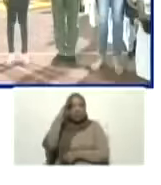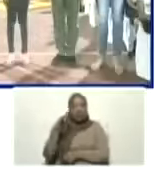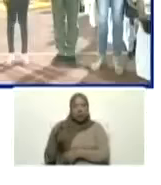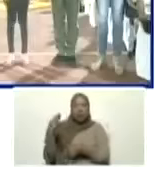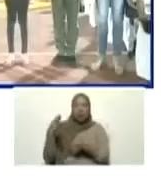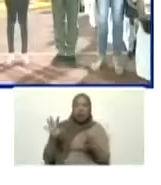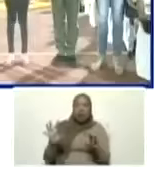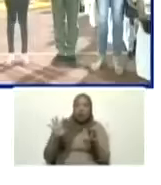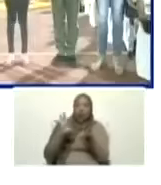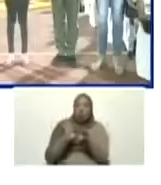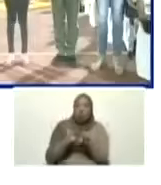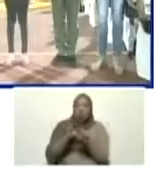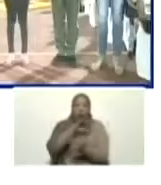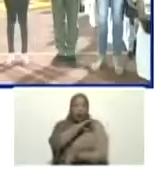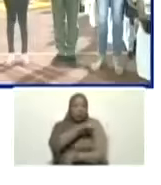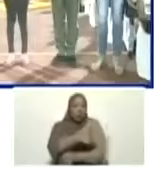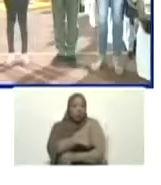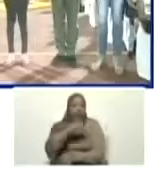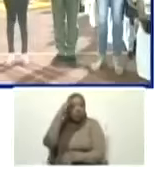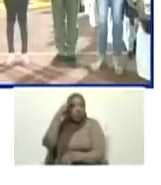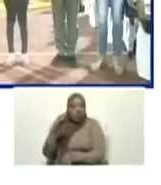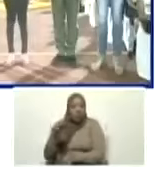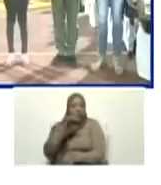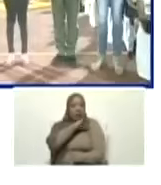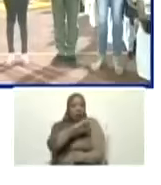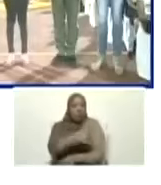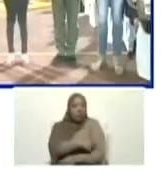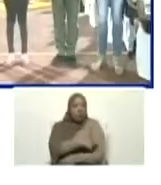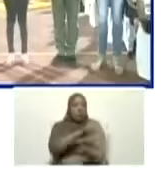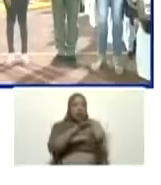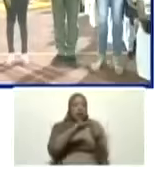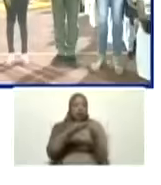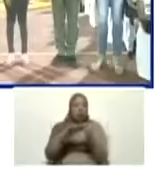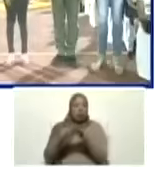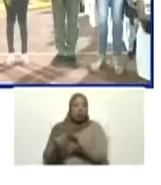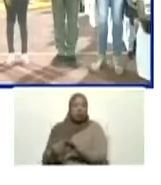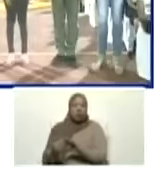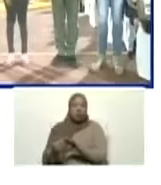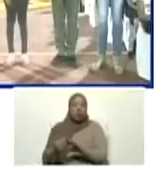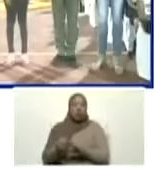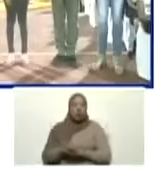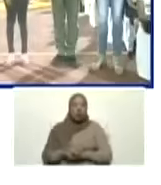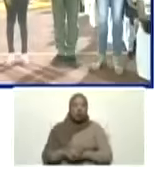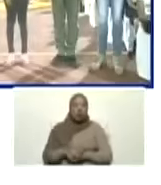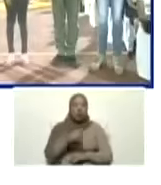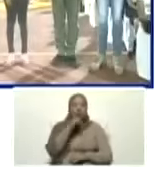popular, el poder militar, la innovación y hacer muchísimo con poco.